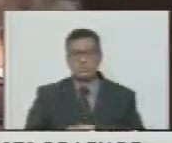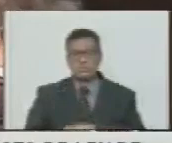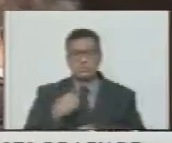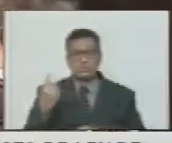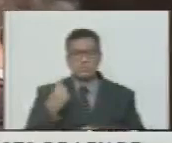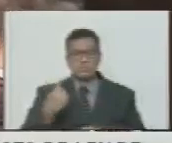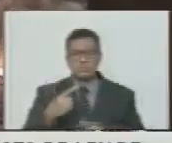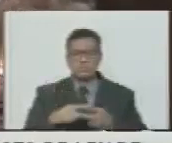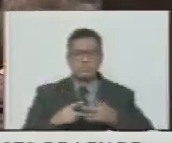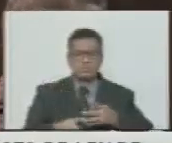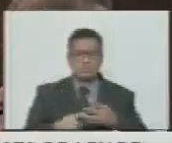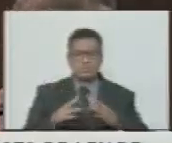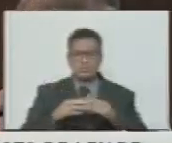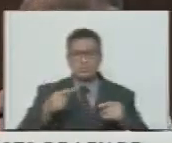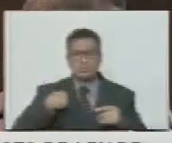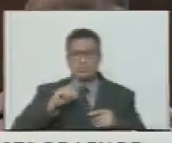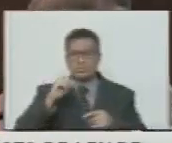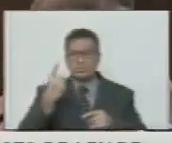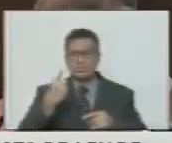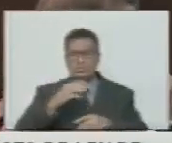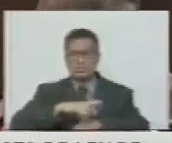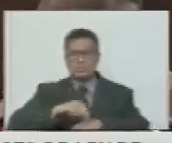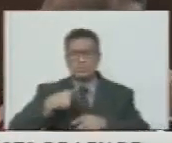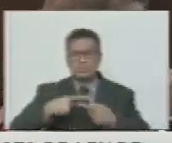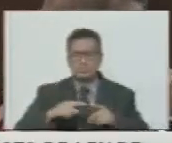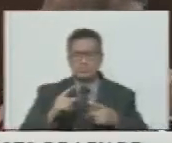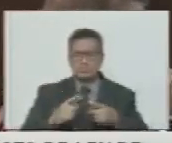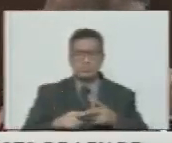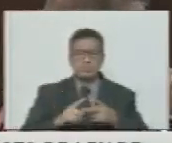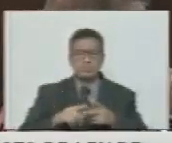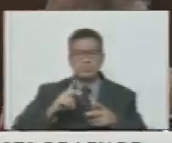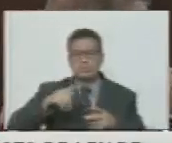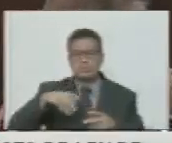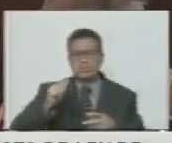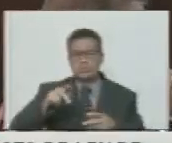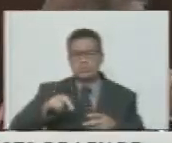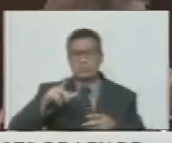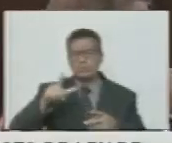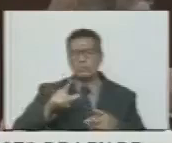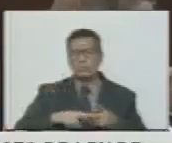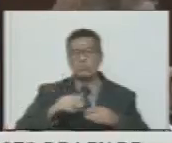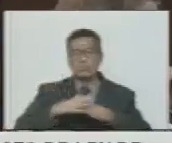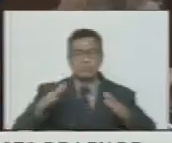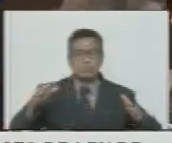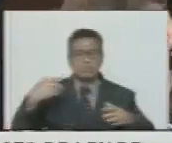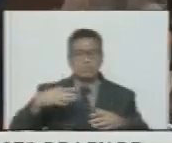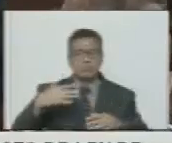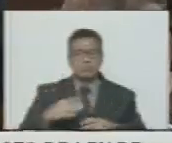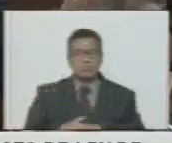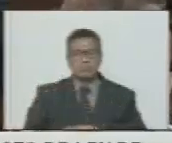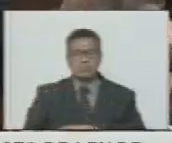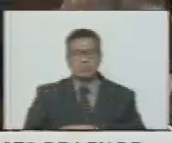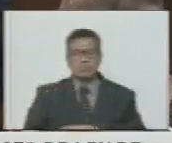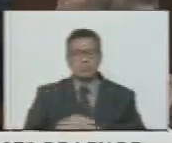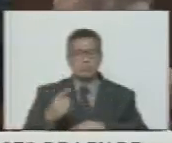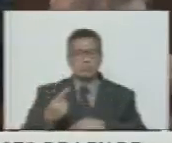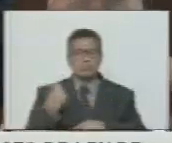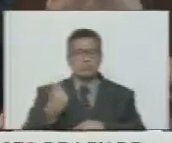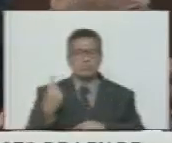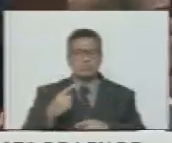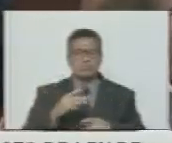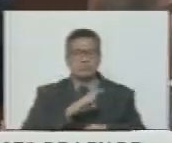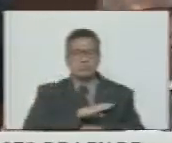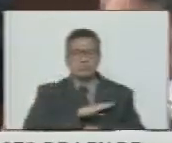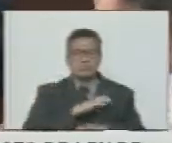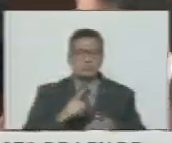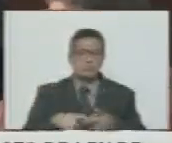entonces sería solamente, todos los delitos son penales para empezar, entonces hay que decir, haya sido objeto de una condena penal por delitos graves, y, sí. no